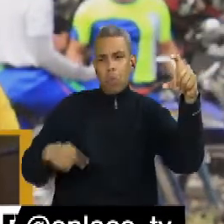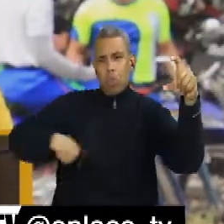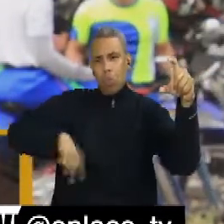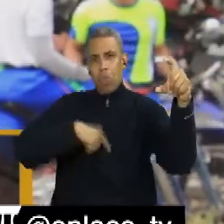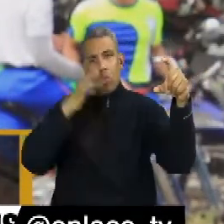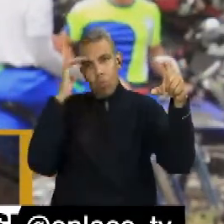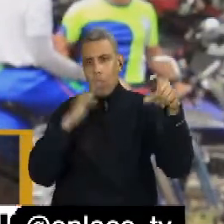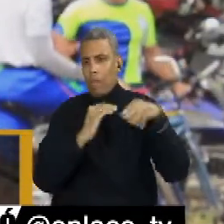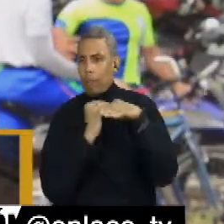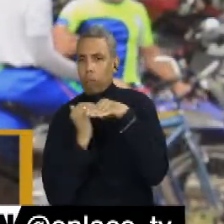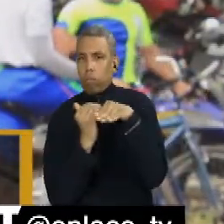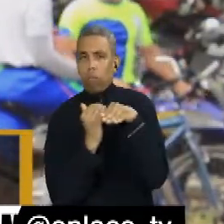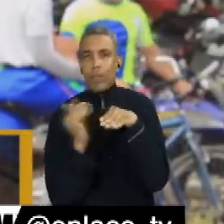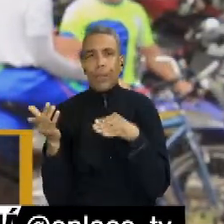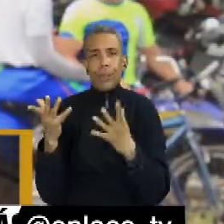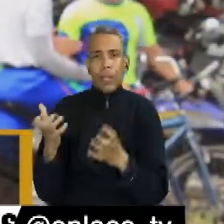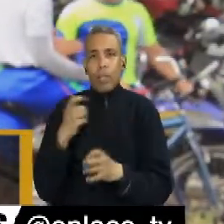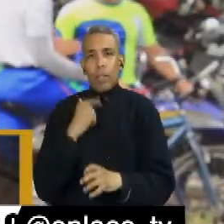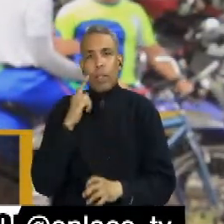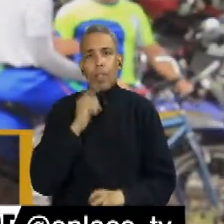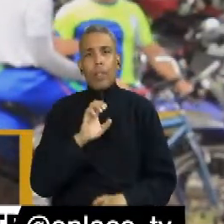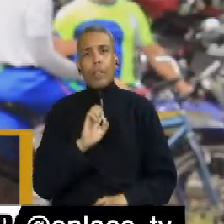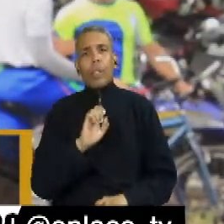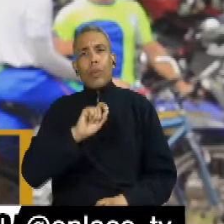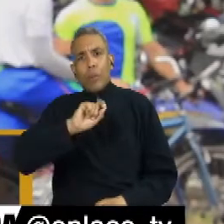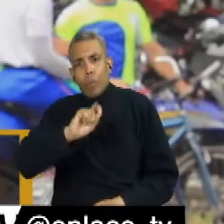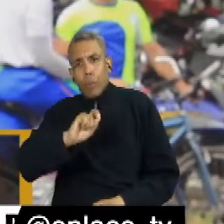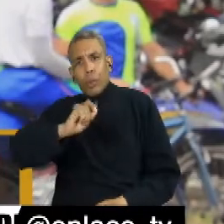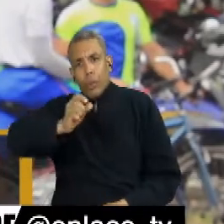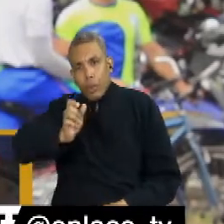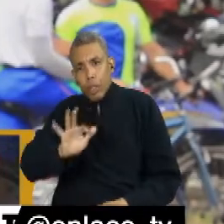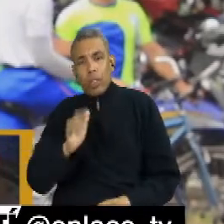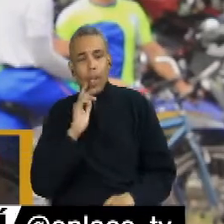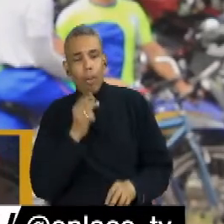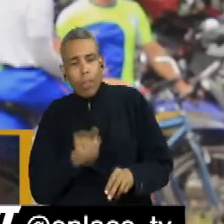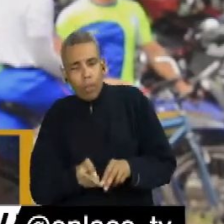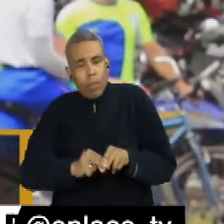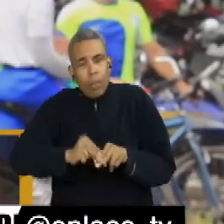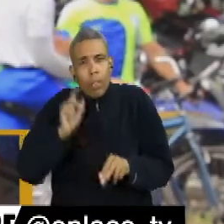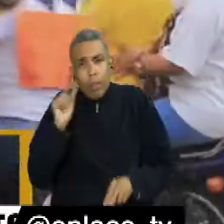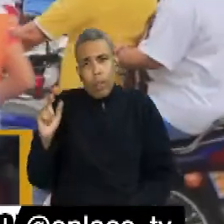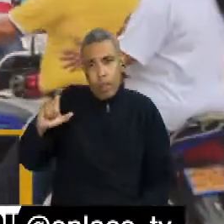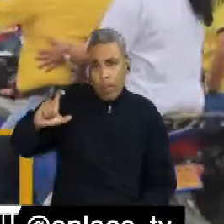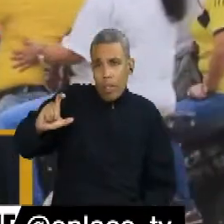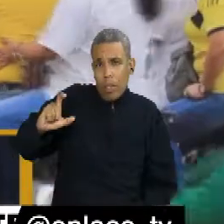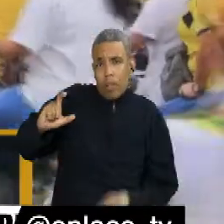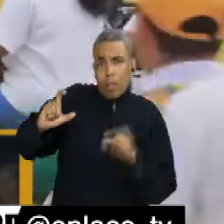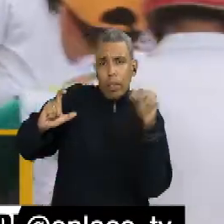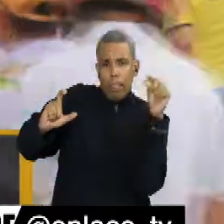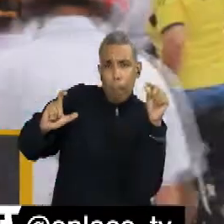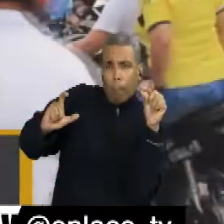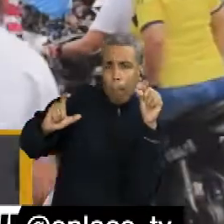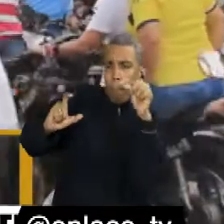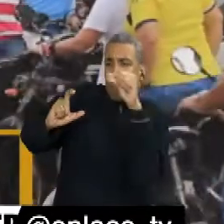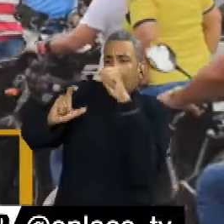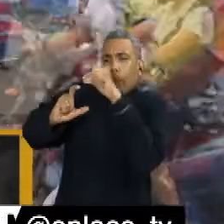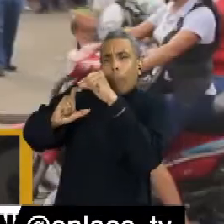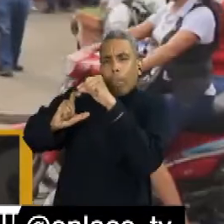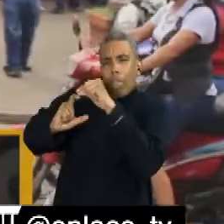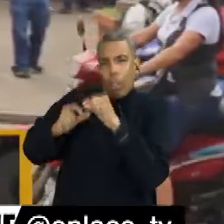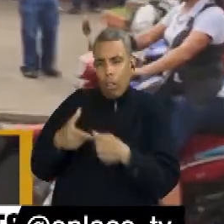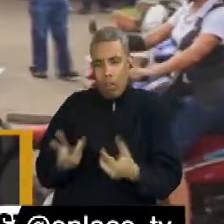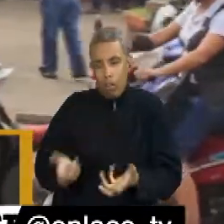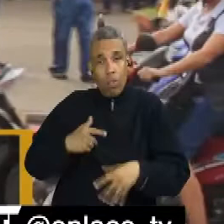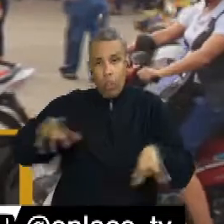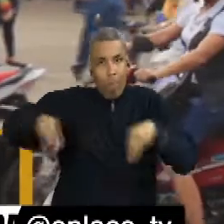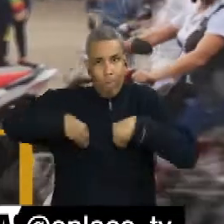pírrico que propone el gobierno del 0.15 y después del 0.36 es una cosa ridícula. Ellos esperan que en las próximas horas las partes